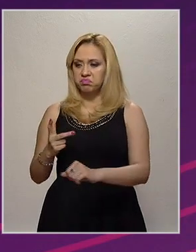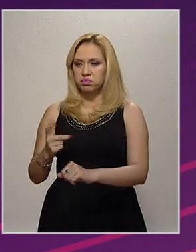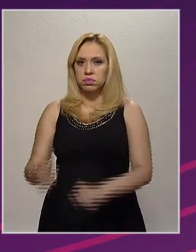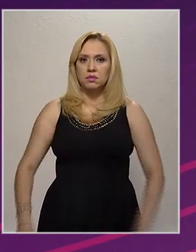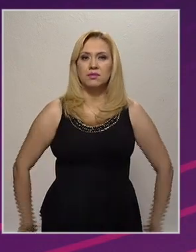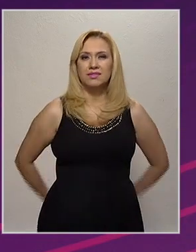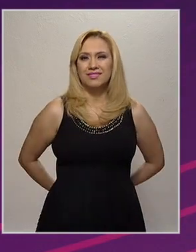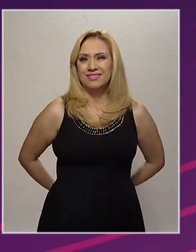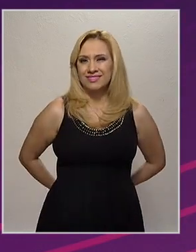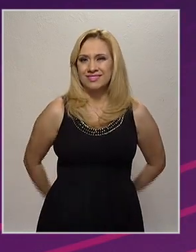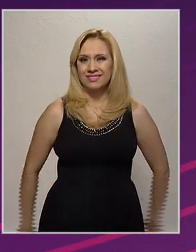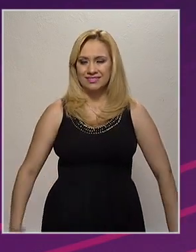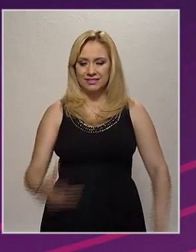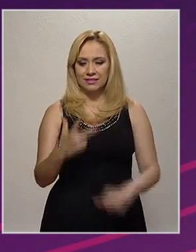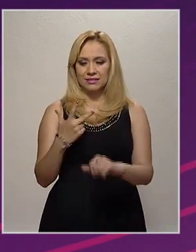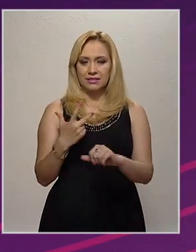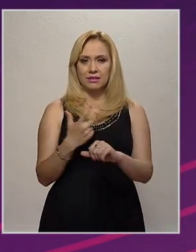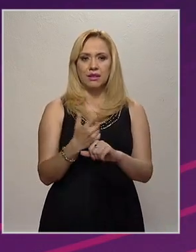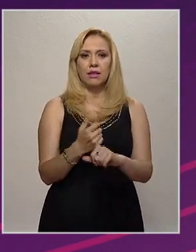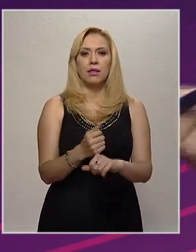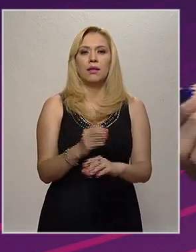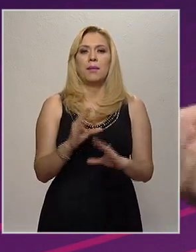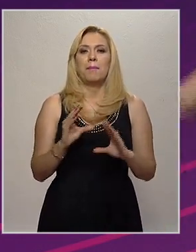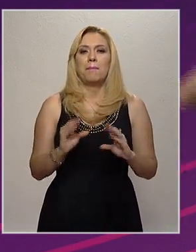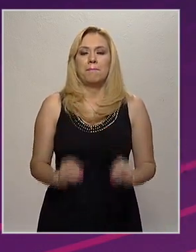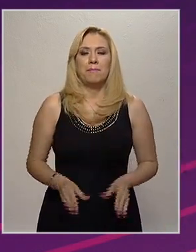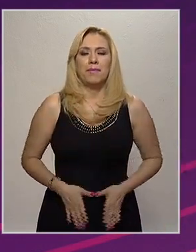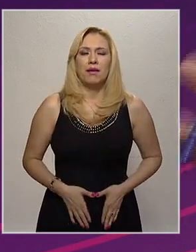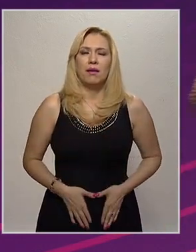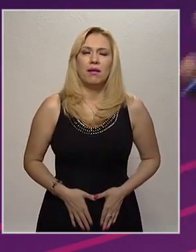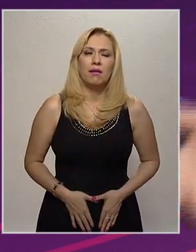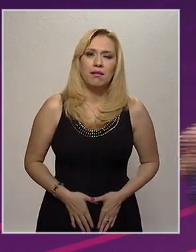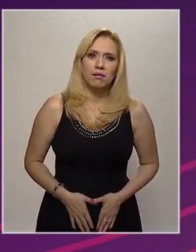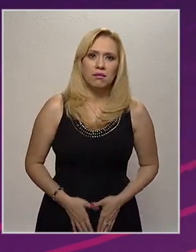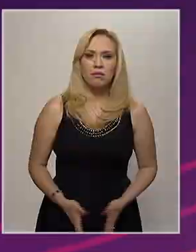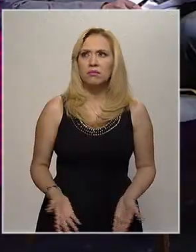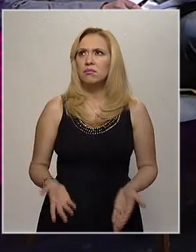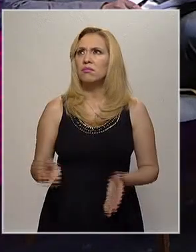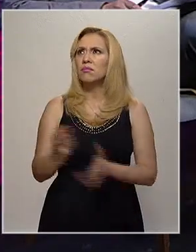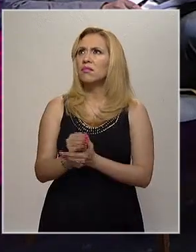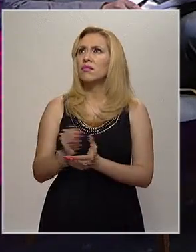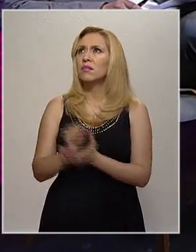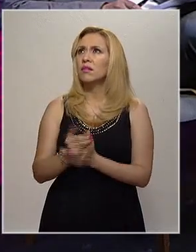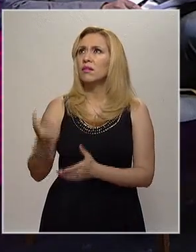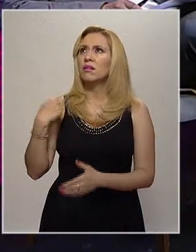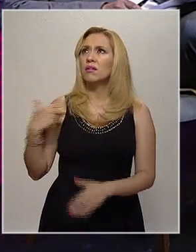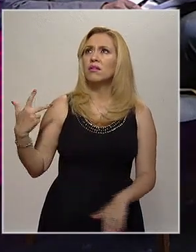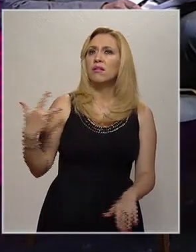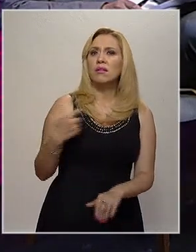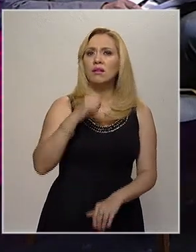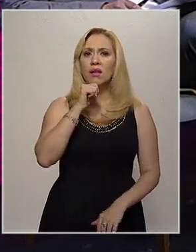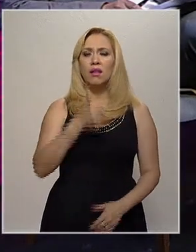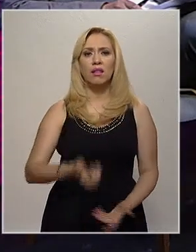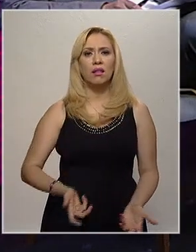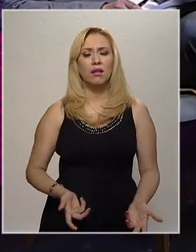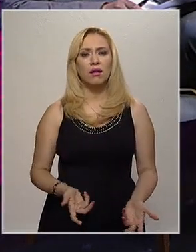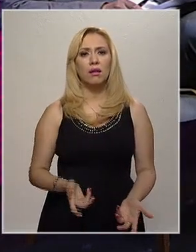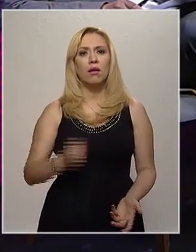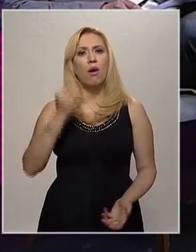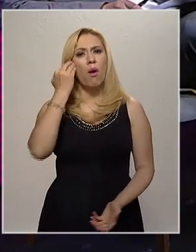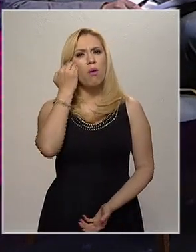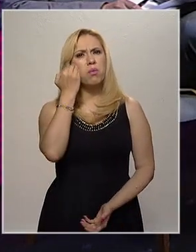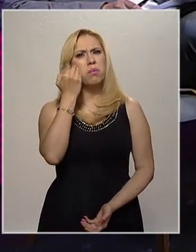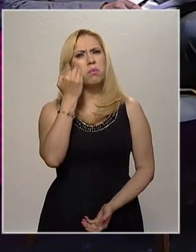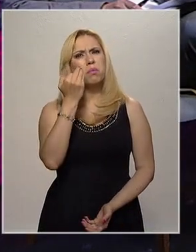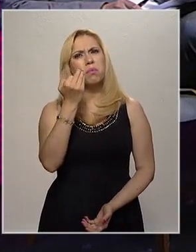para disminuir su dolor sin darle ninguna explicación de por qué no le ponían eso. Si tardaron mucho tiempo en atenderla